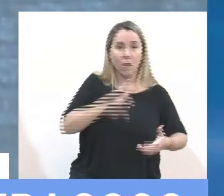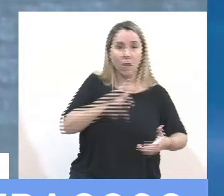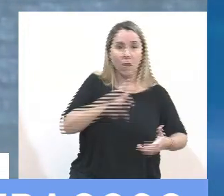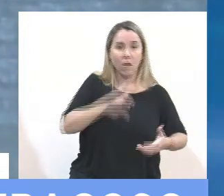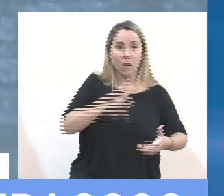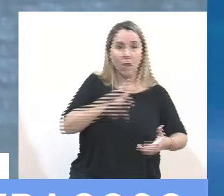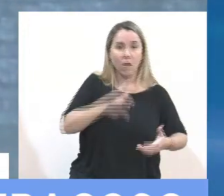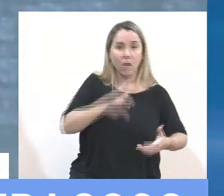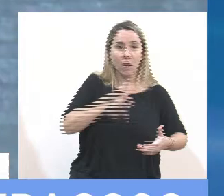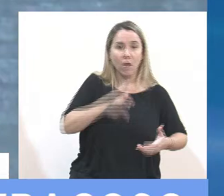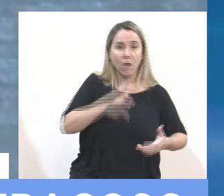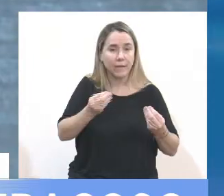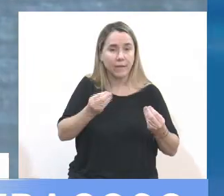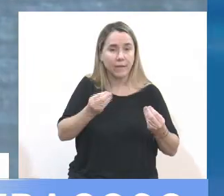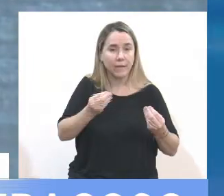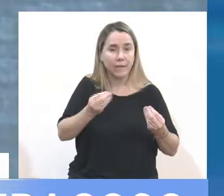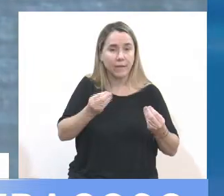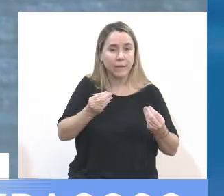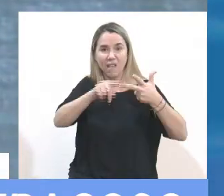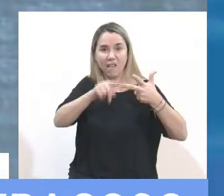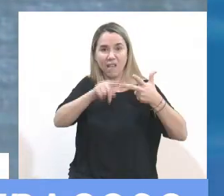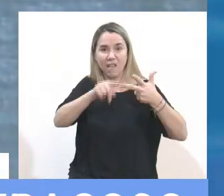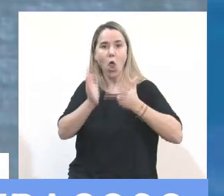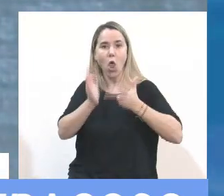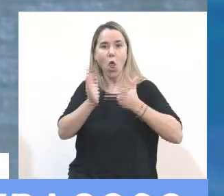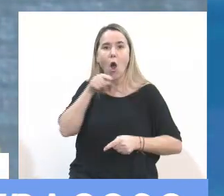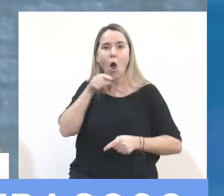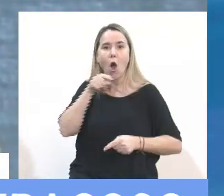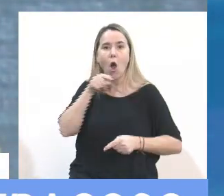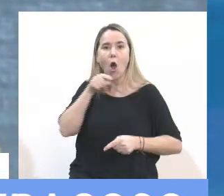que constituye la tercera forma de violencia contra niños y niñas.